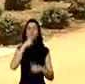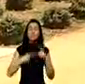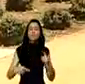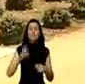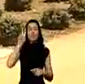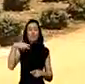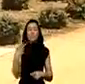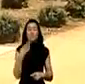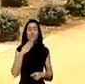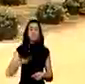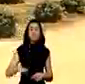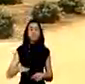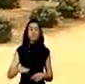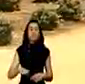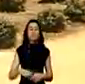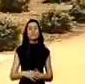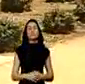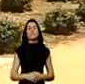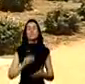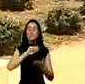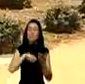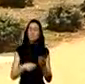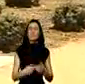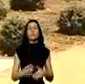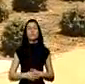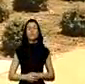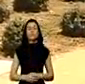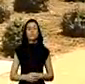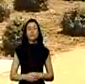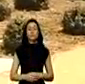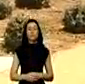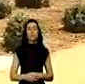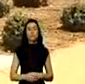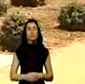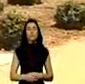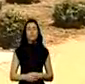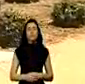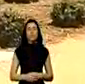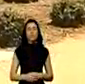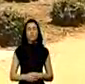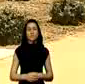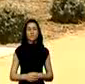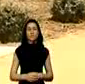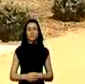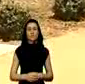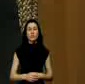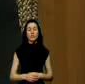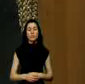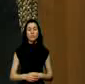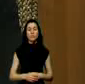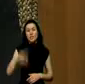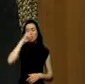aproximadamente 4 millones anuales, 500.000 menos del presupuesto base de licitación, que ascendía a 18 millones. En septiembre del